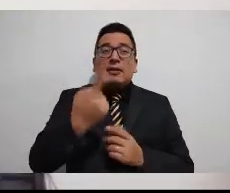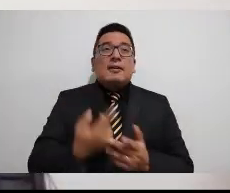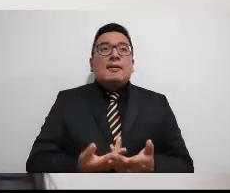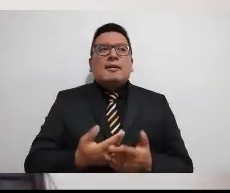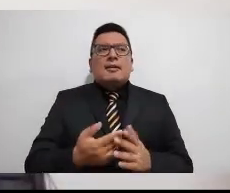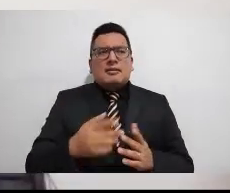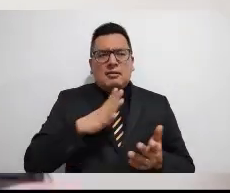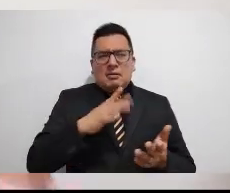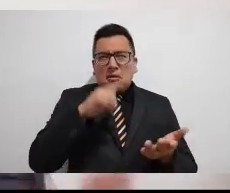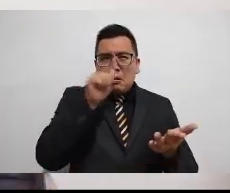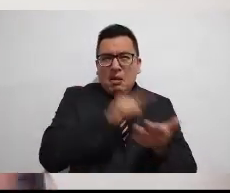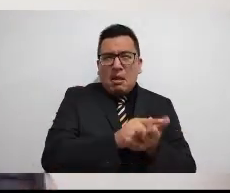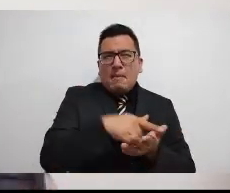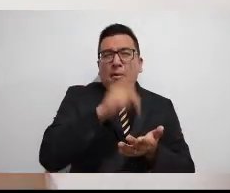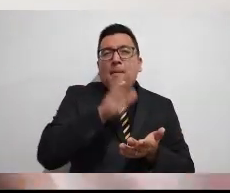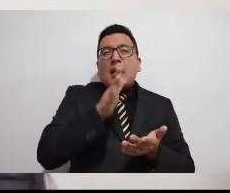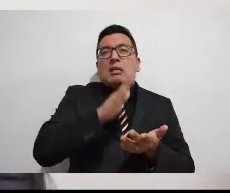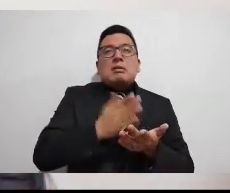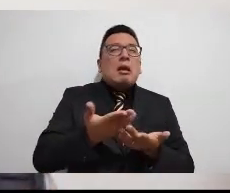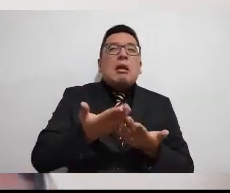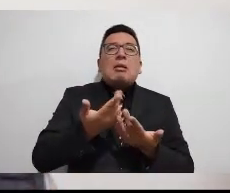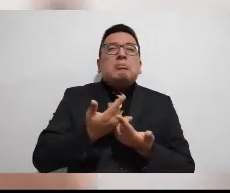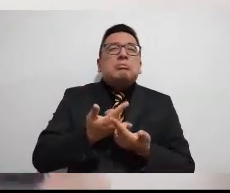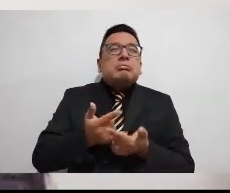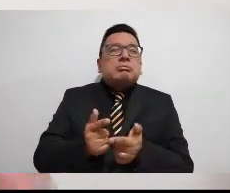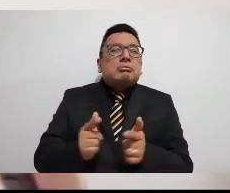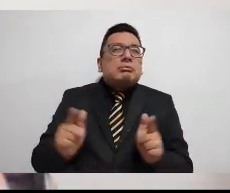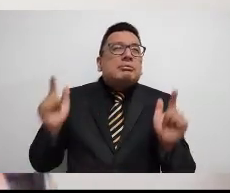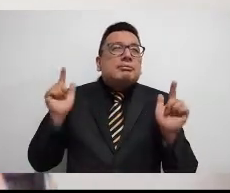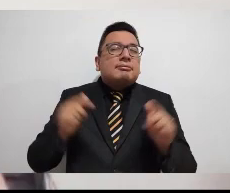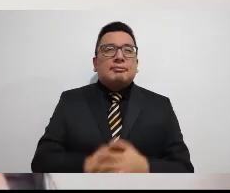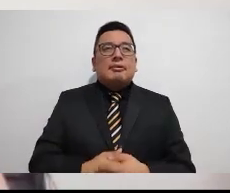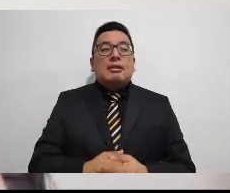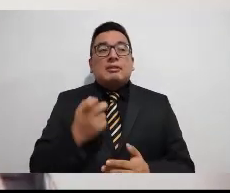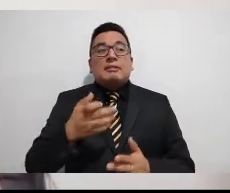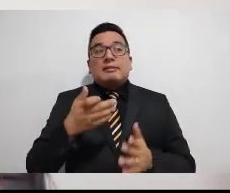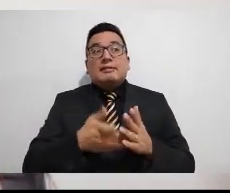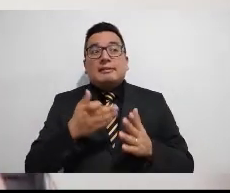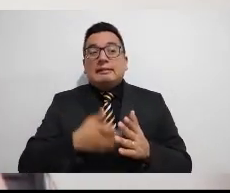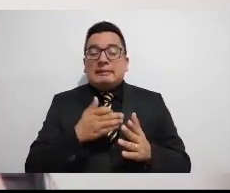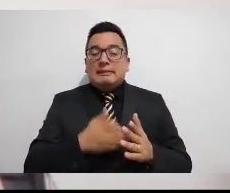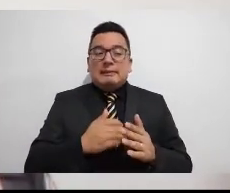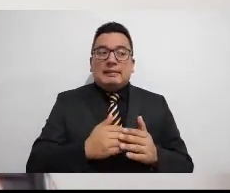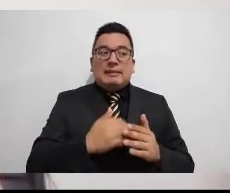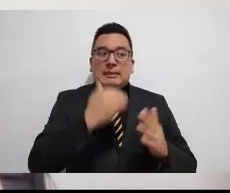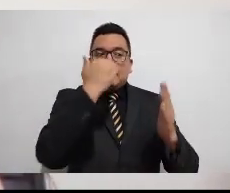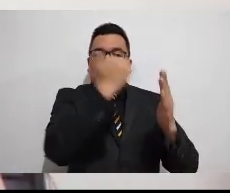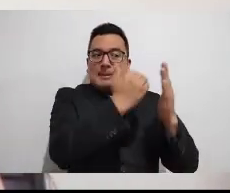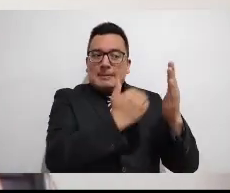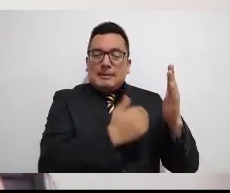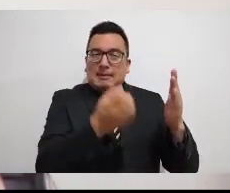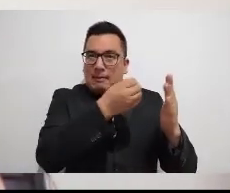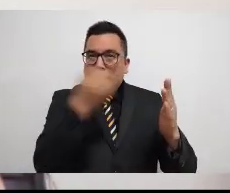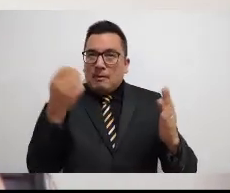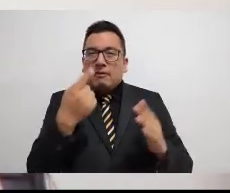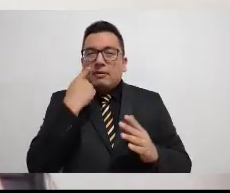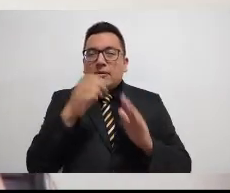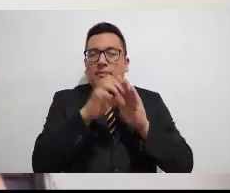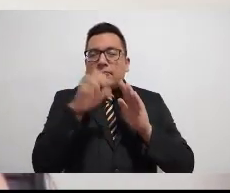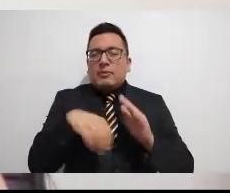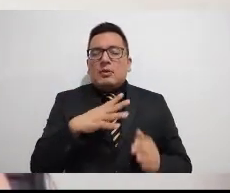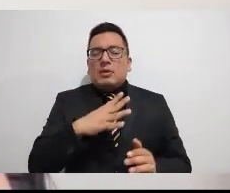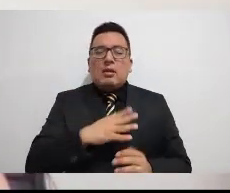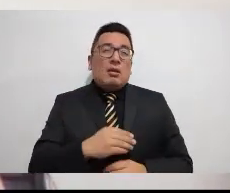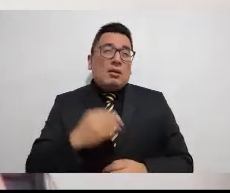la norma en realidad es abierta, te permite muchas cosas. Por eso y me atrevo a decir, abogados y abogadas indígenas